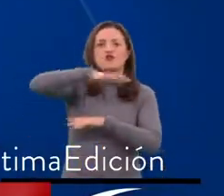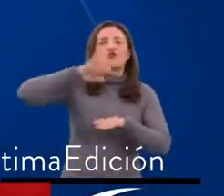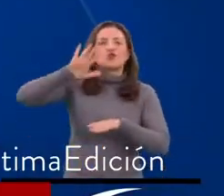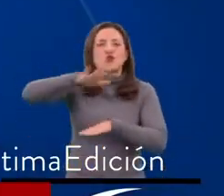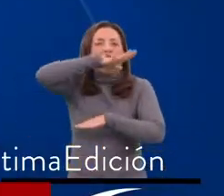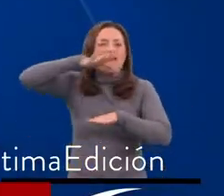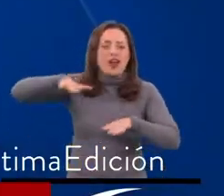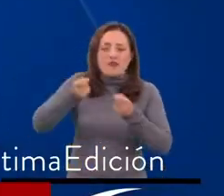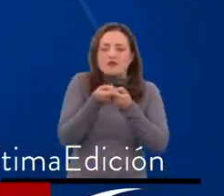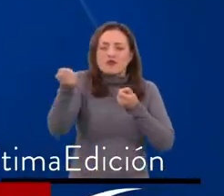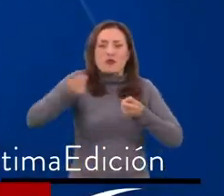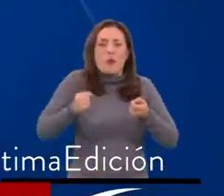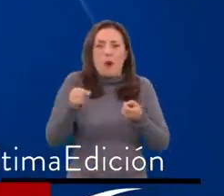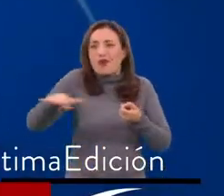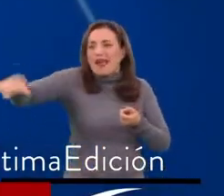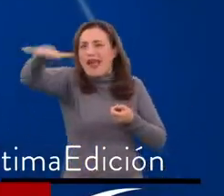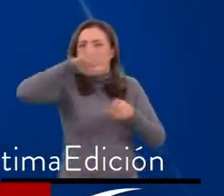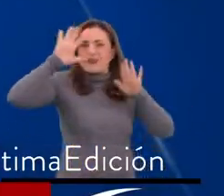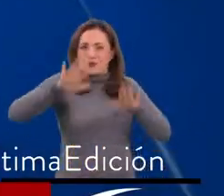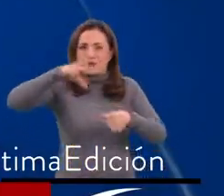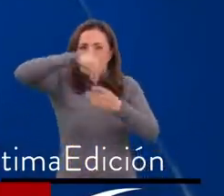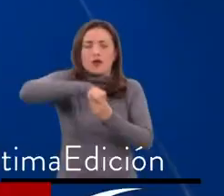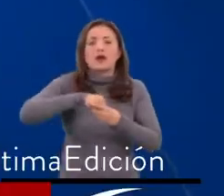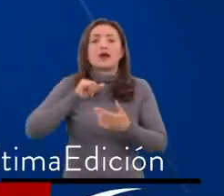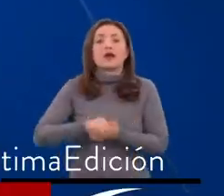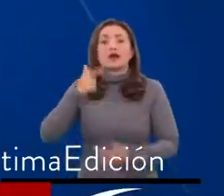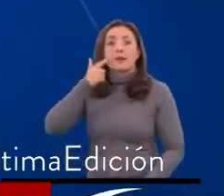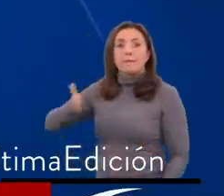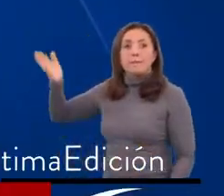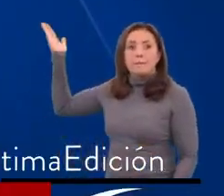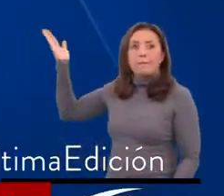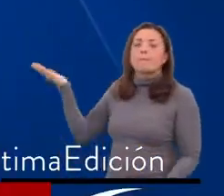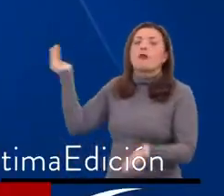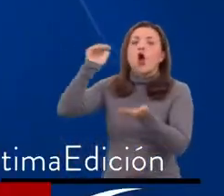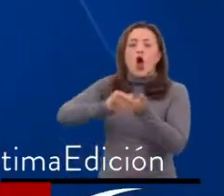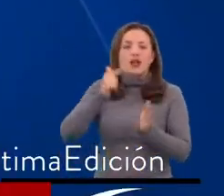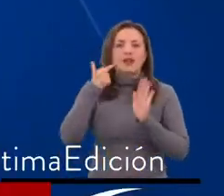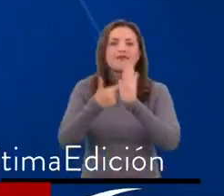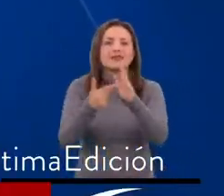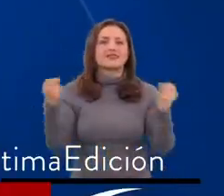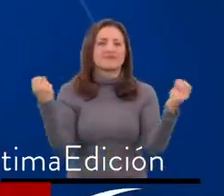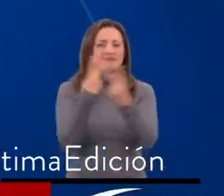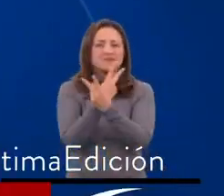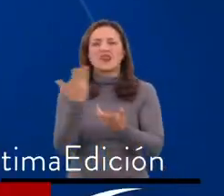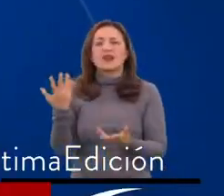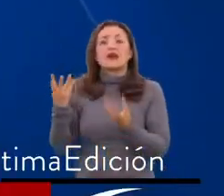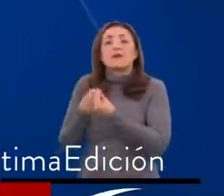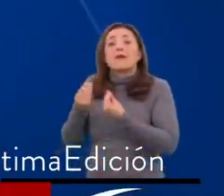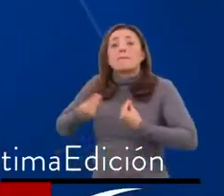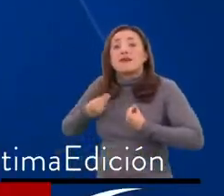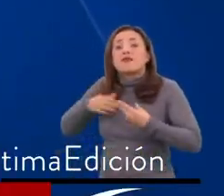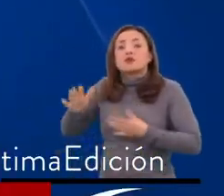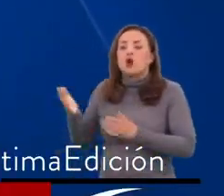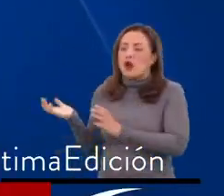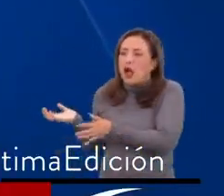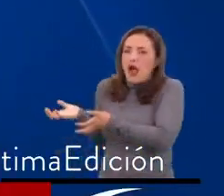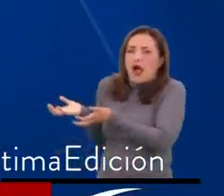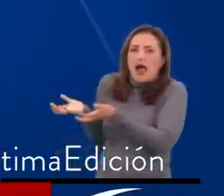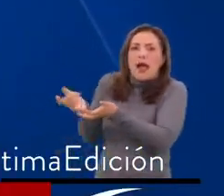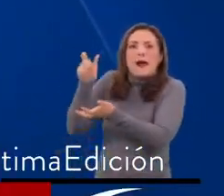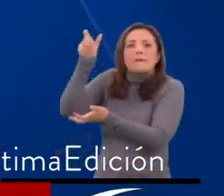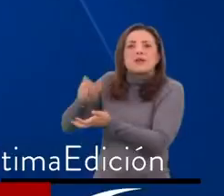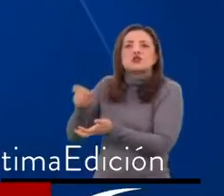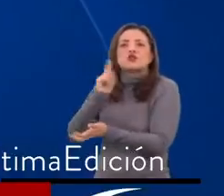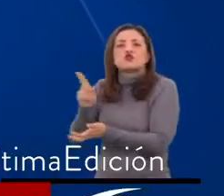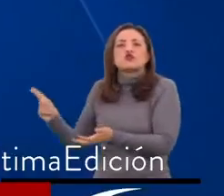Esta imagen refleja el regreso de la violencia en la localidad de Sumapaz. Sus habitantes llevan el cuerpo sin vida de una de las 3 personas asesinadas